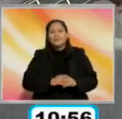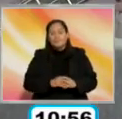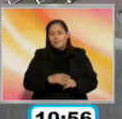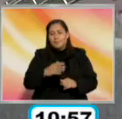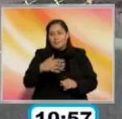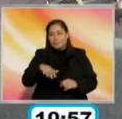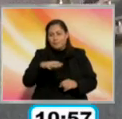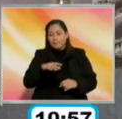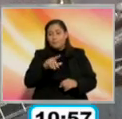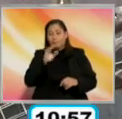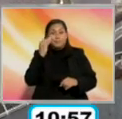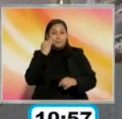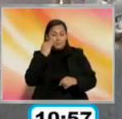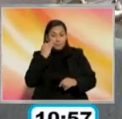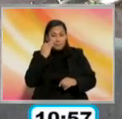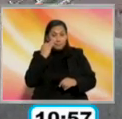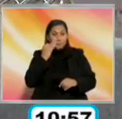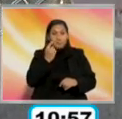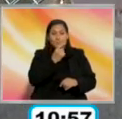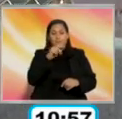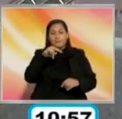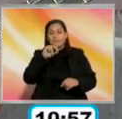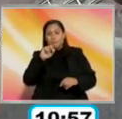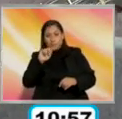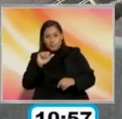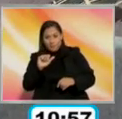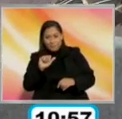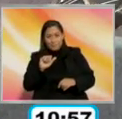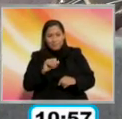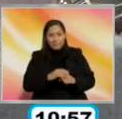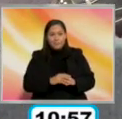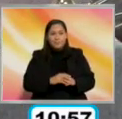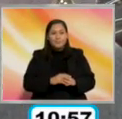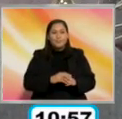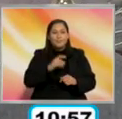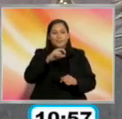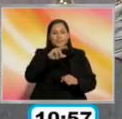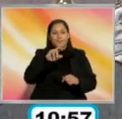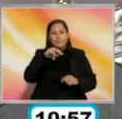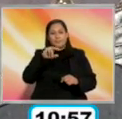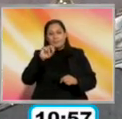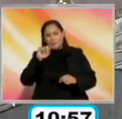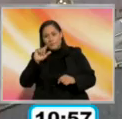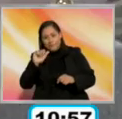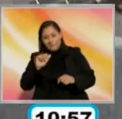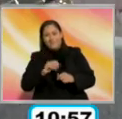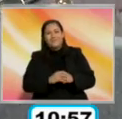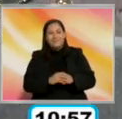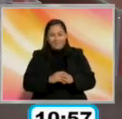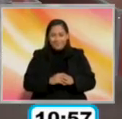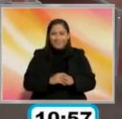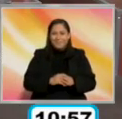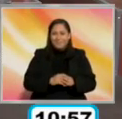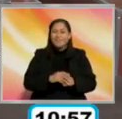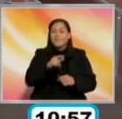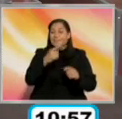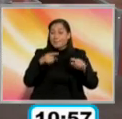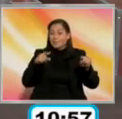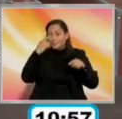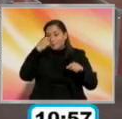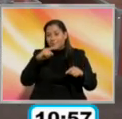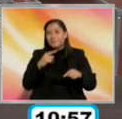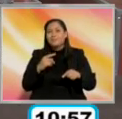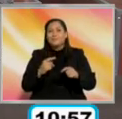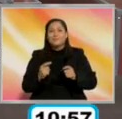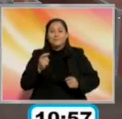pueden encontrar ahí en el Facebook como Qué Nota, ahí nos pueden encontrar QUENOTA, Qué Nota. Ahí tienen la música para ponerle